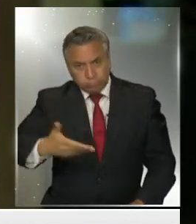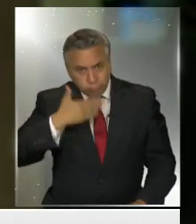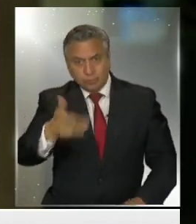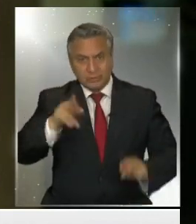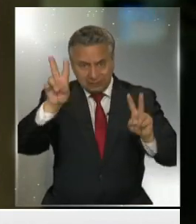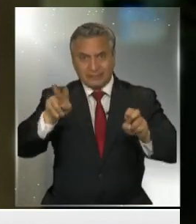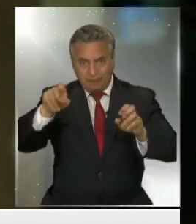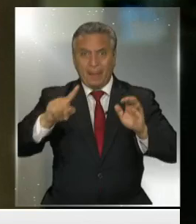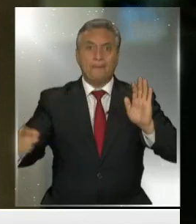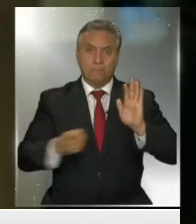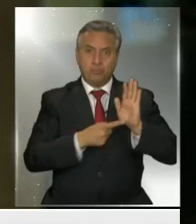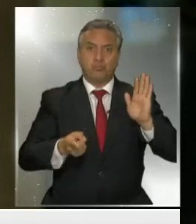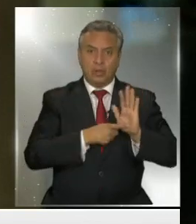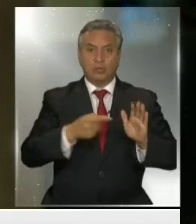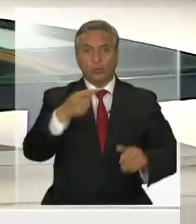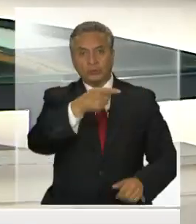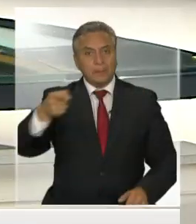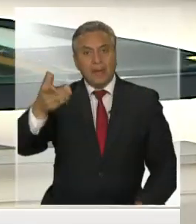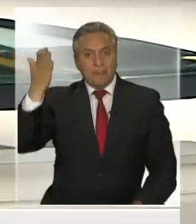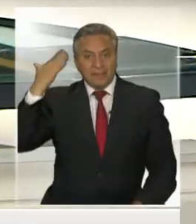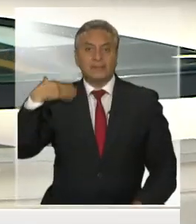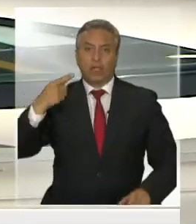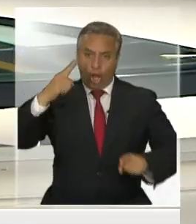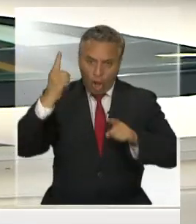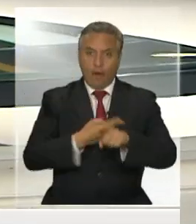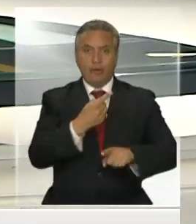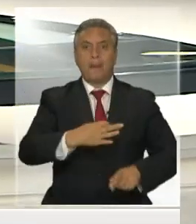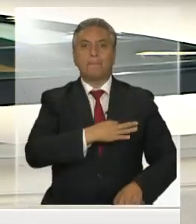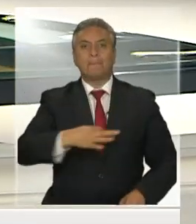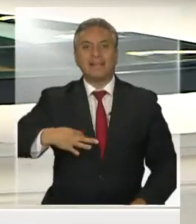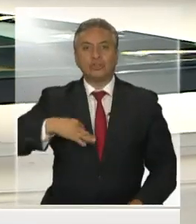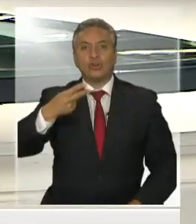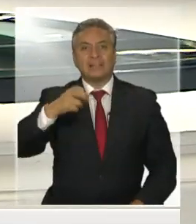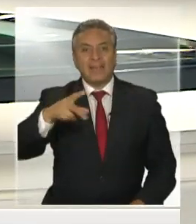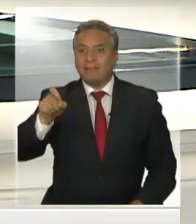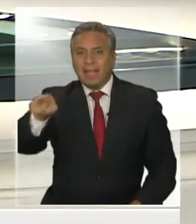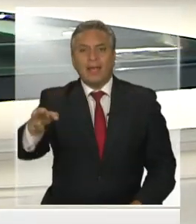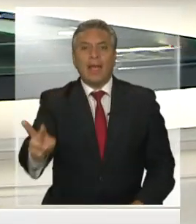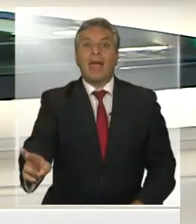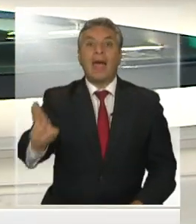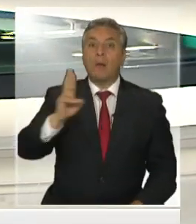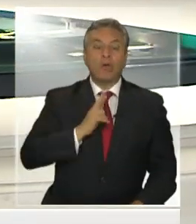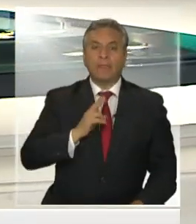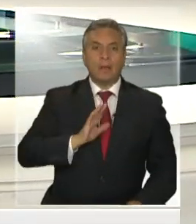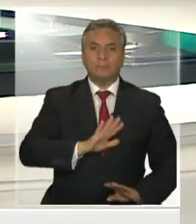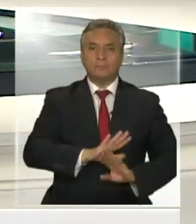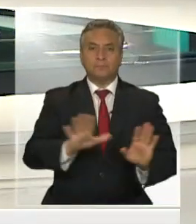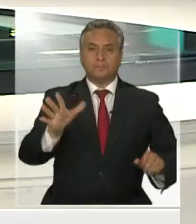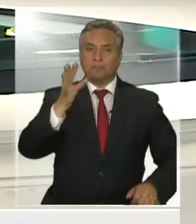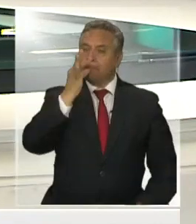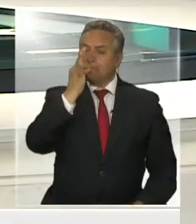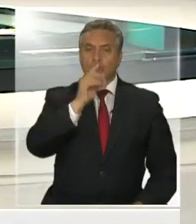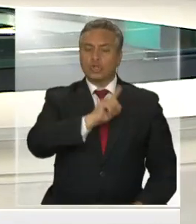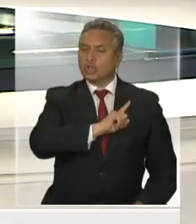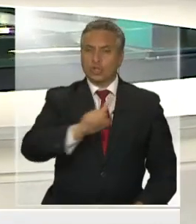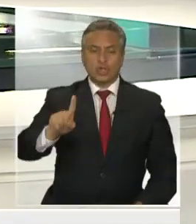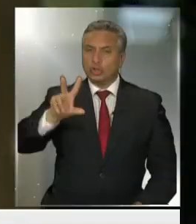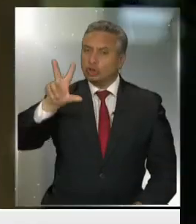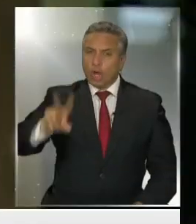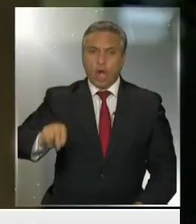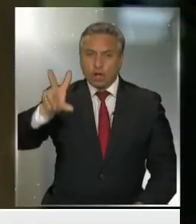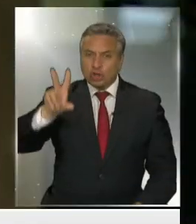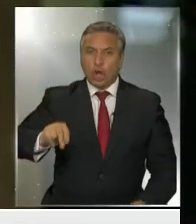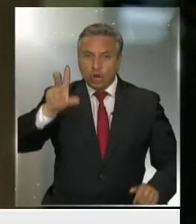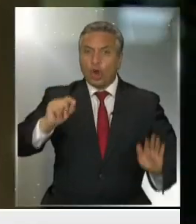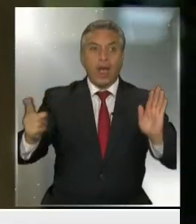la semana pasada me volvía a reunir con el ministro acción de cuál ha sido la respuesta nada no hay disposición para poder aumentar la